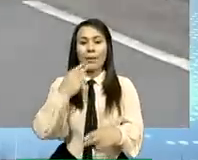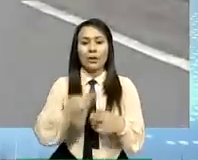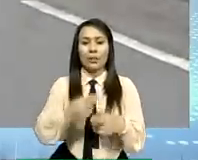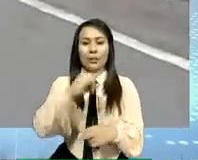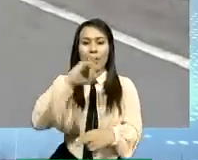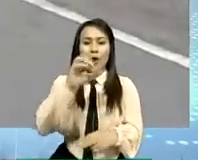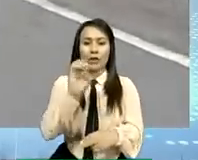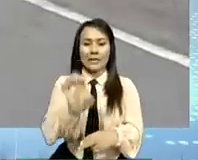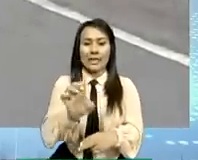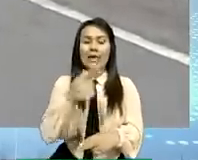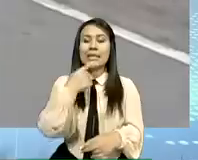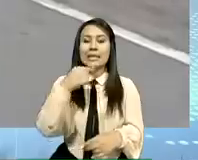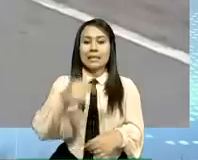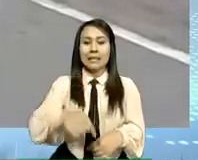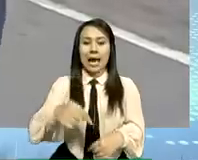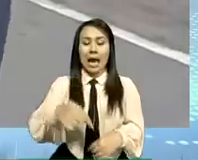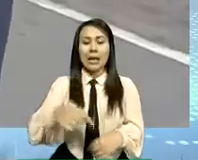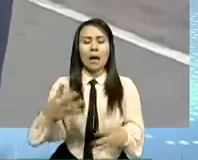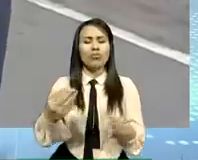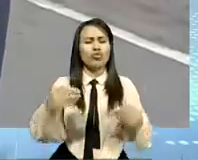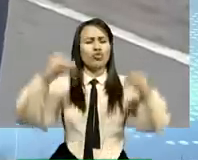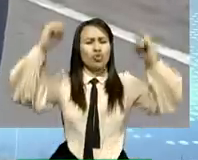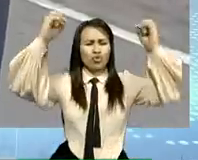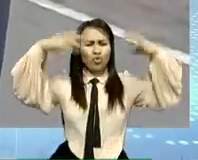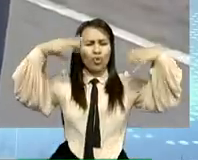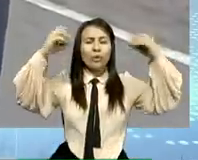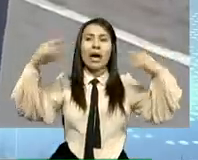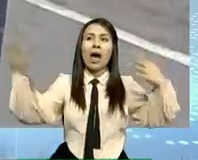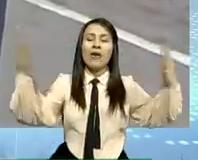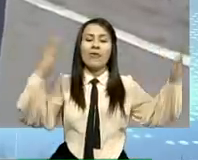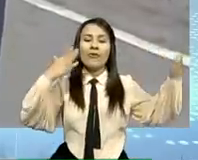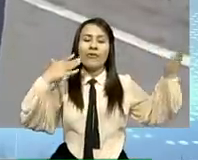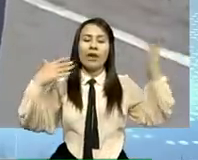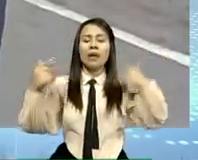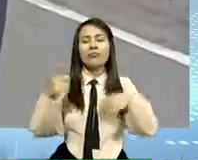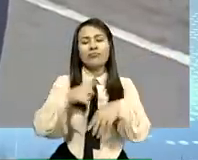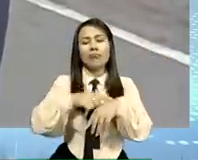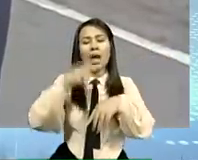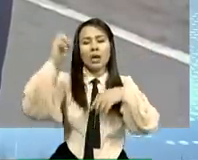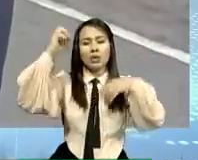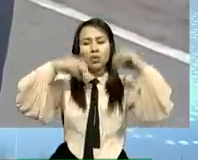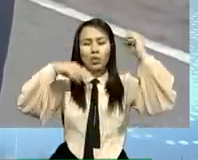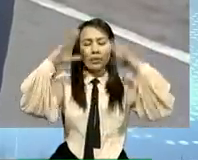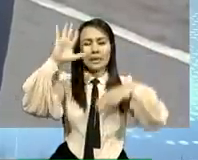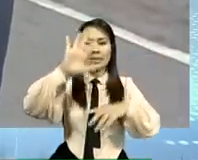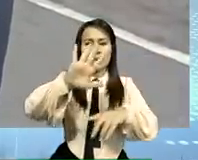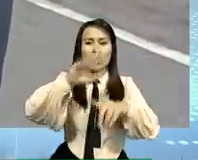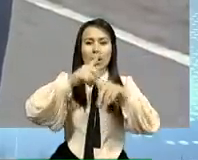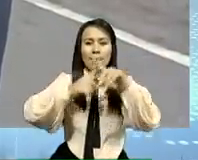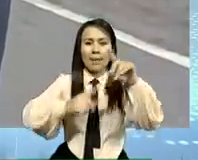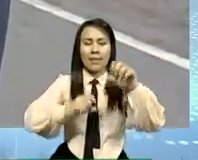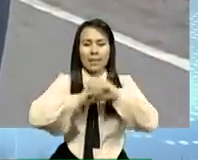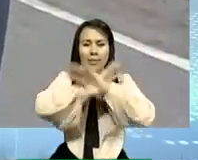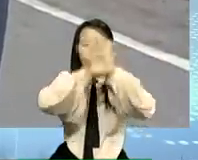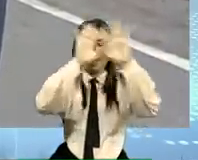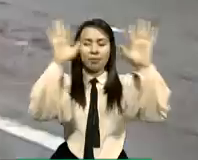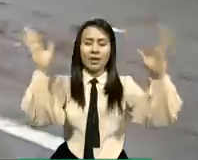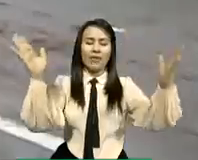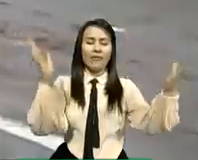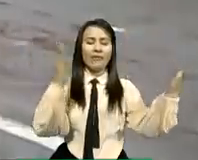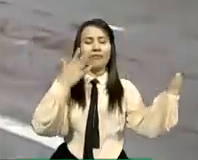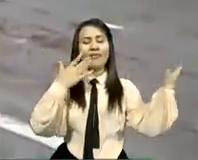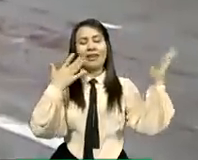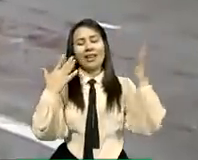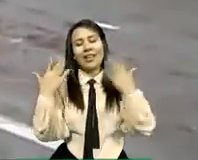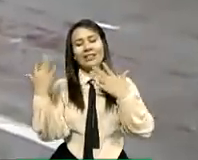bastante agradable, porque la lluvia, evidentemente, que está desde las 5:30, 6 de la mañana, se ha encargado de refrescar la mañana.